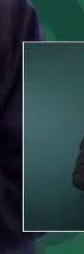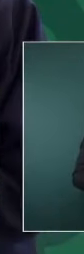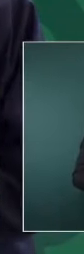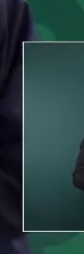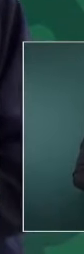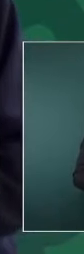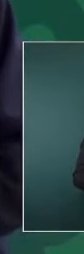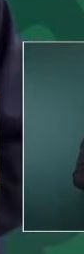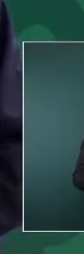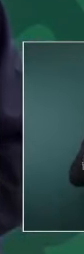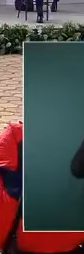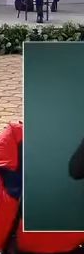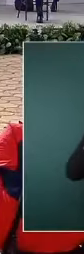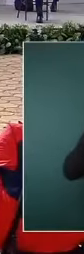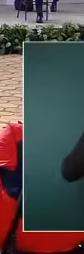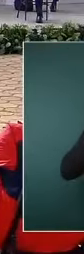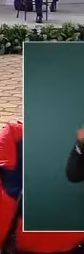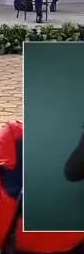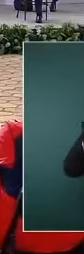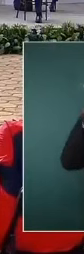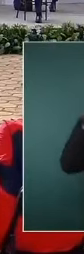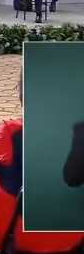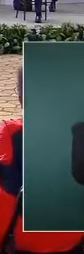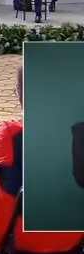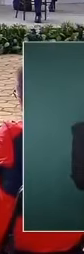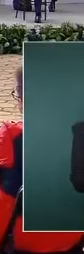¿Cuándo se sabía esto? El pueblo.